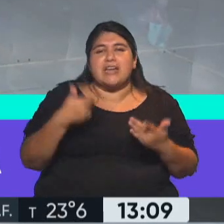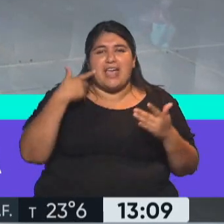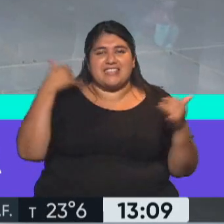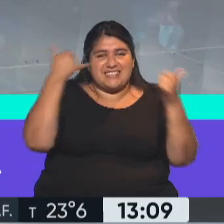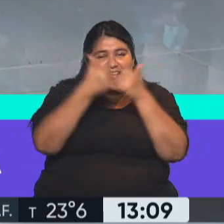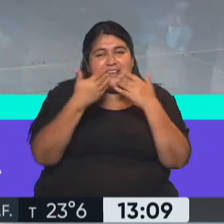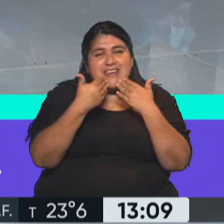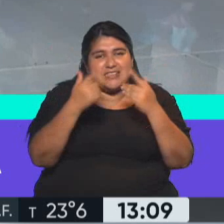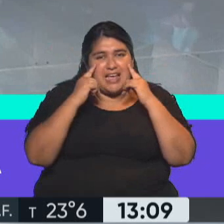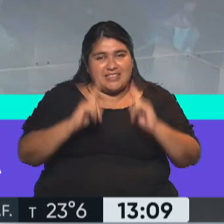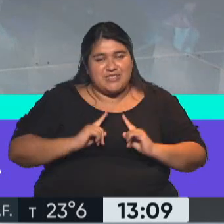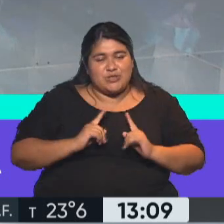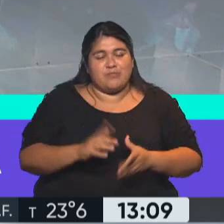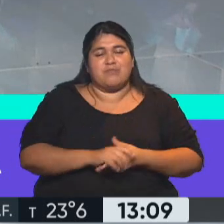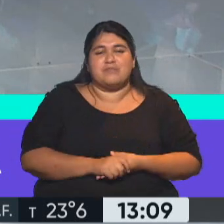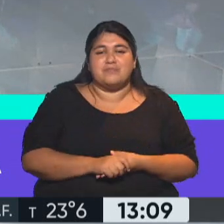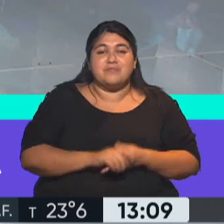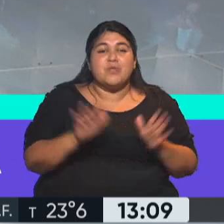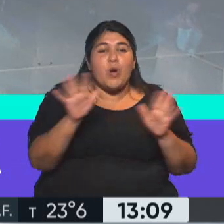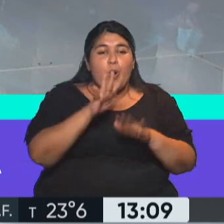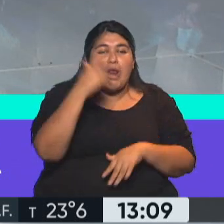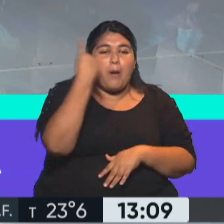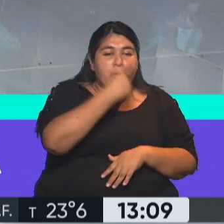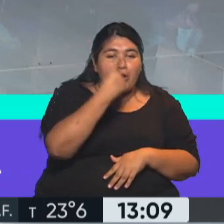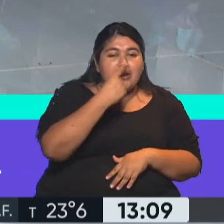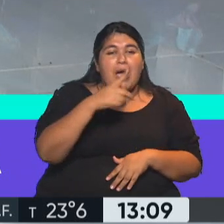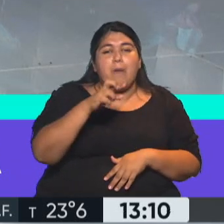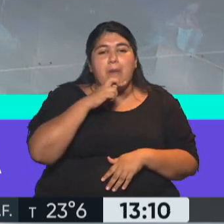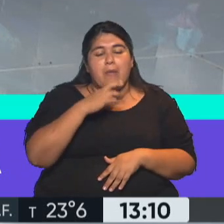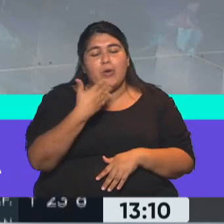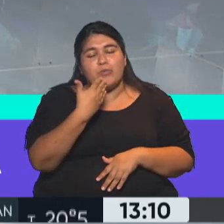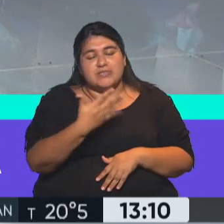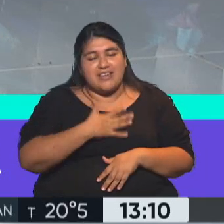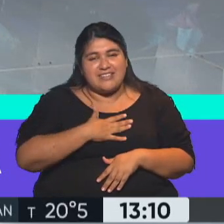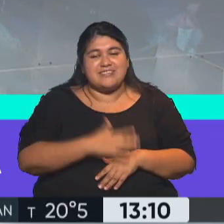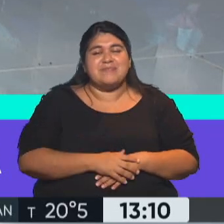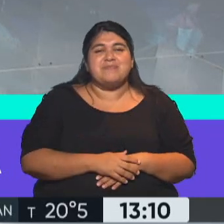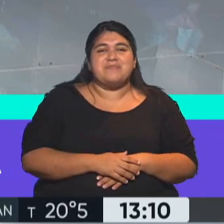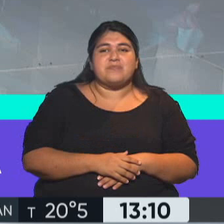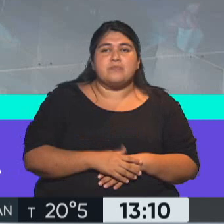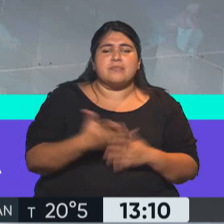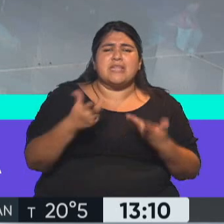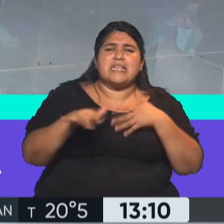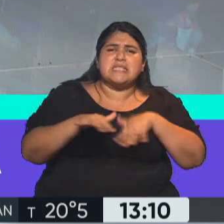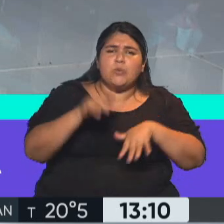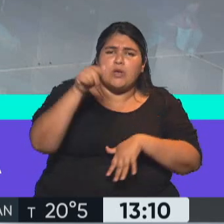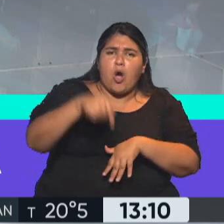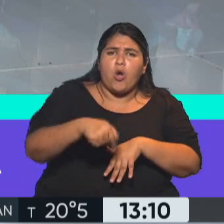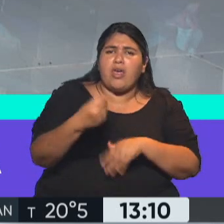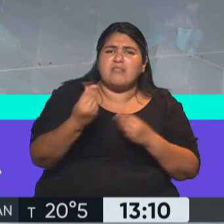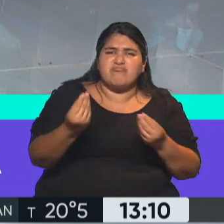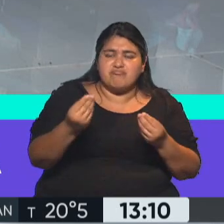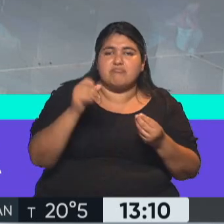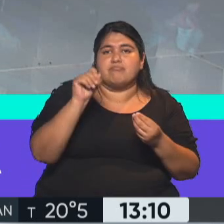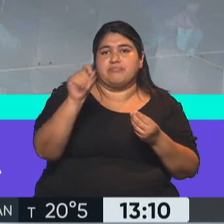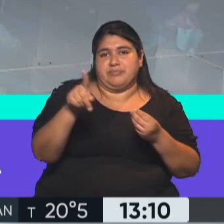por atendernos. Hola Verónica, hola Pablo, por favor, de nada. Bueno, a ver, la situación por estas horas, sabemos que obviamente